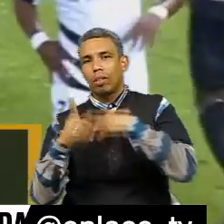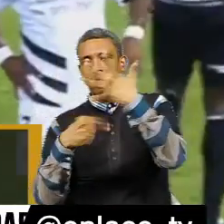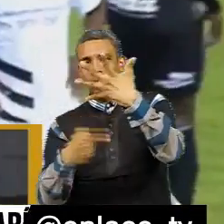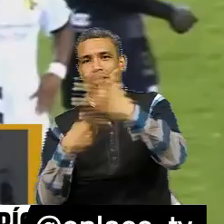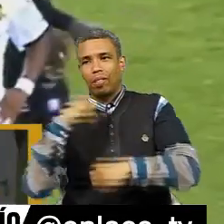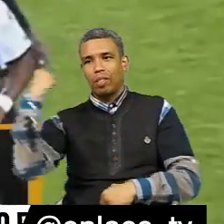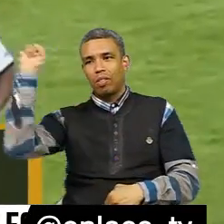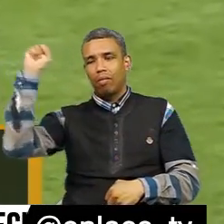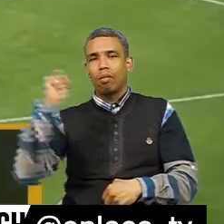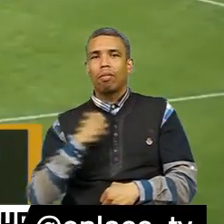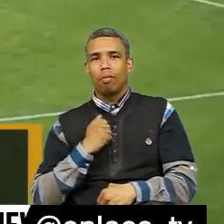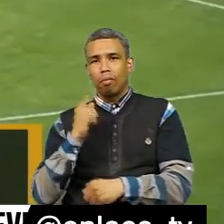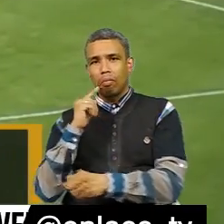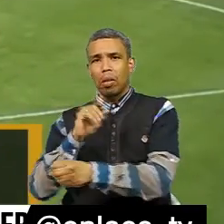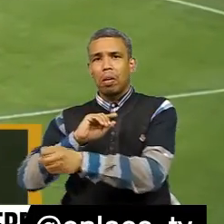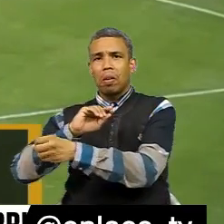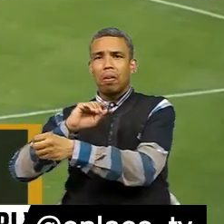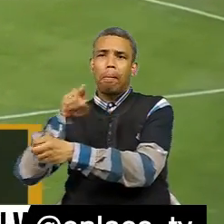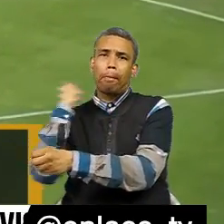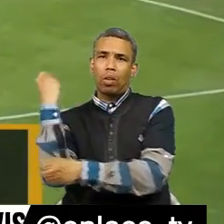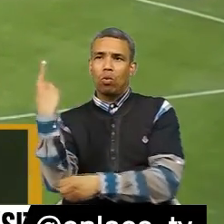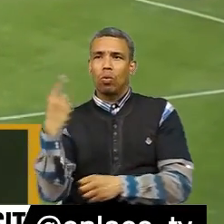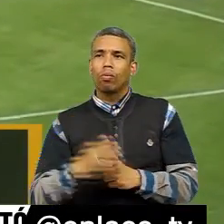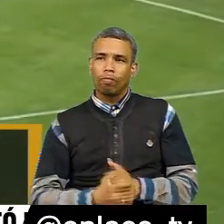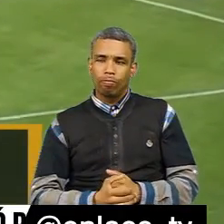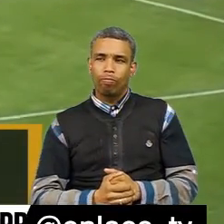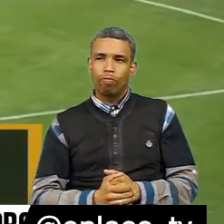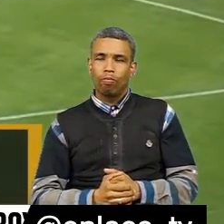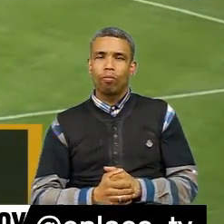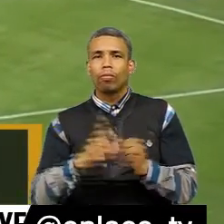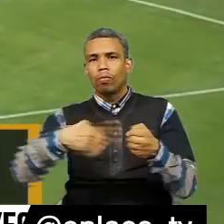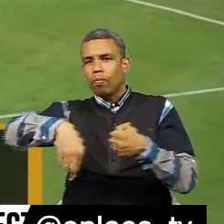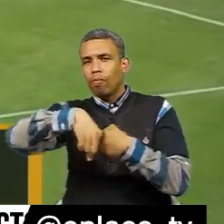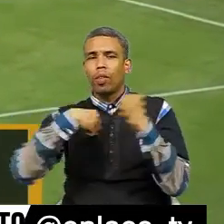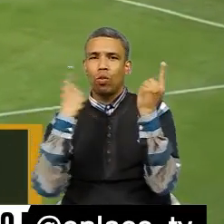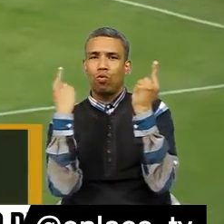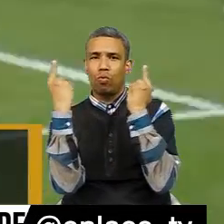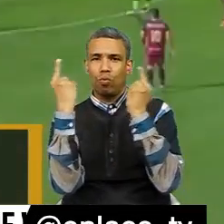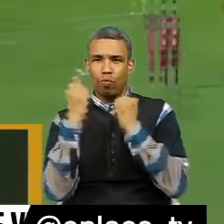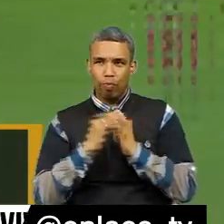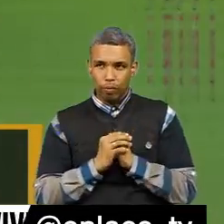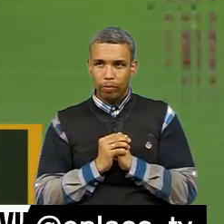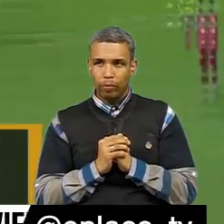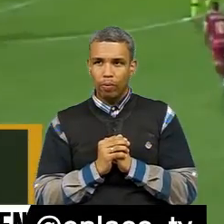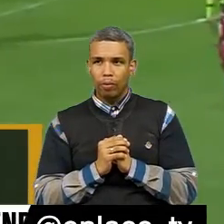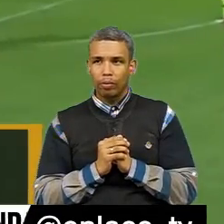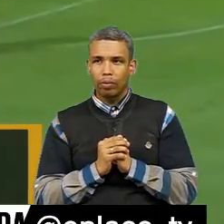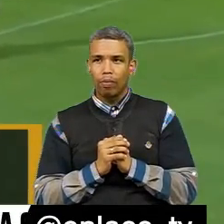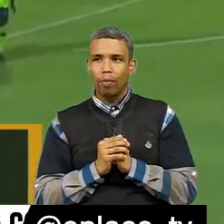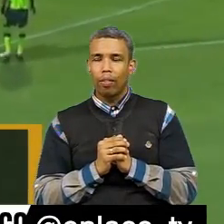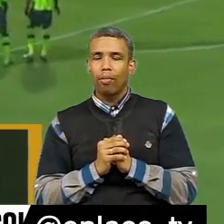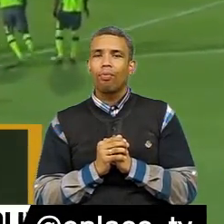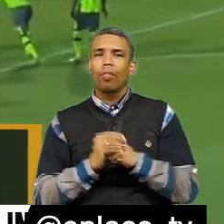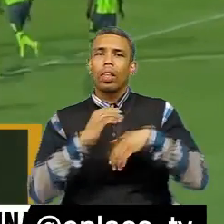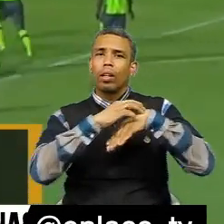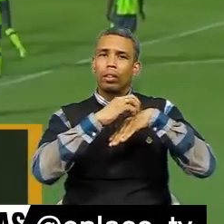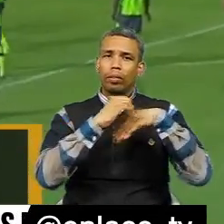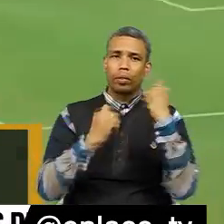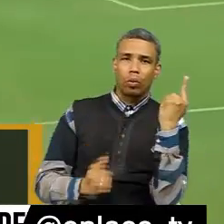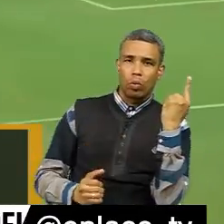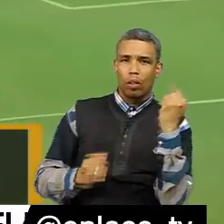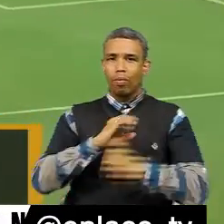a domicilio. El compromiso entre Once Caldas y Alianza Petrolera terminó igualado a un gol. Tolima 1, Deportivo Cali